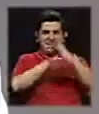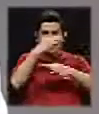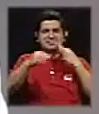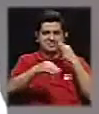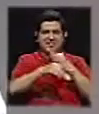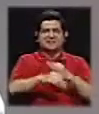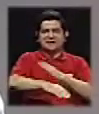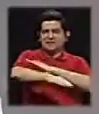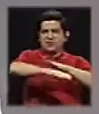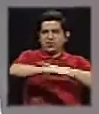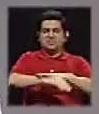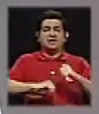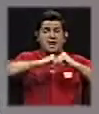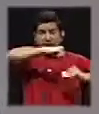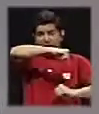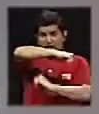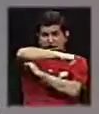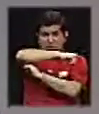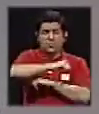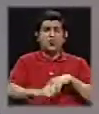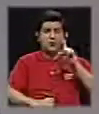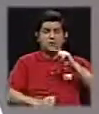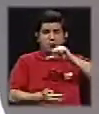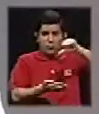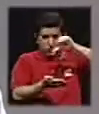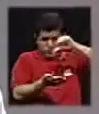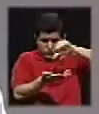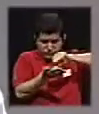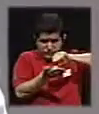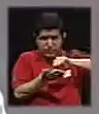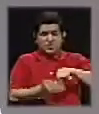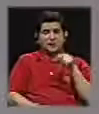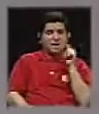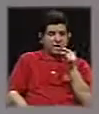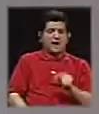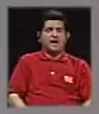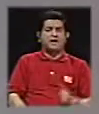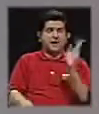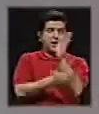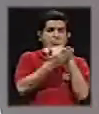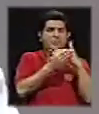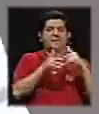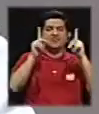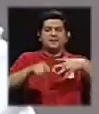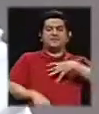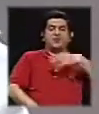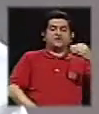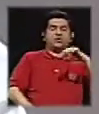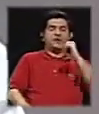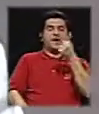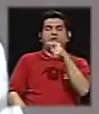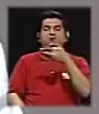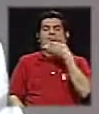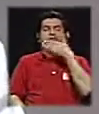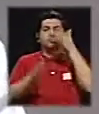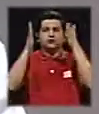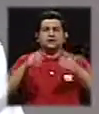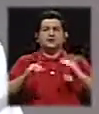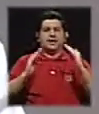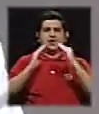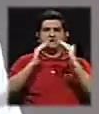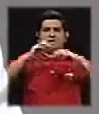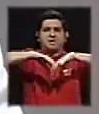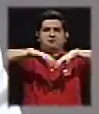que en el pueblo centro de la comunidad, del territorio, uh-huh, en donde un lado viven los blancos, en otro lado vivimos los indígenas.